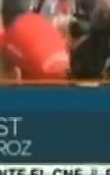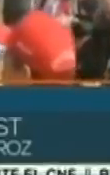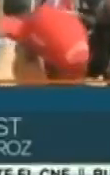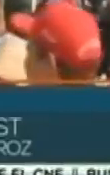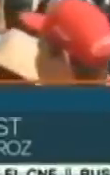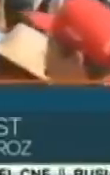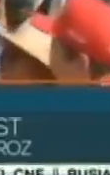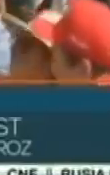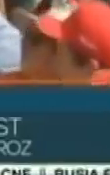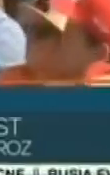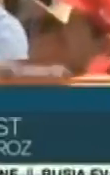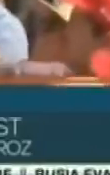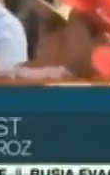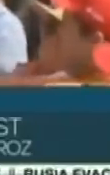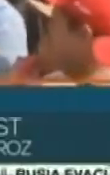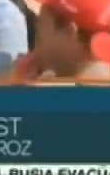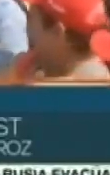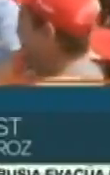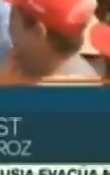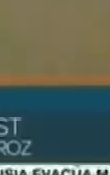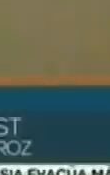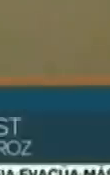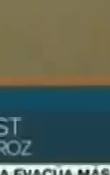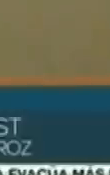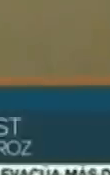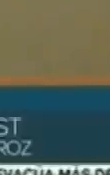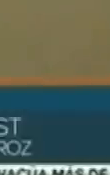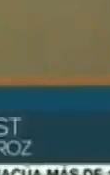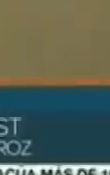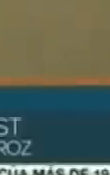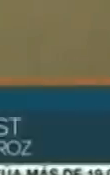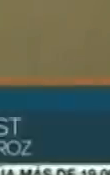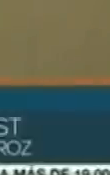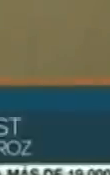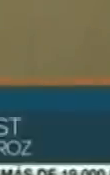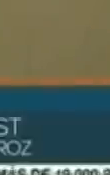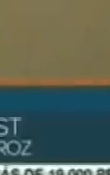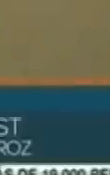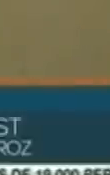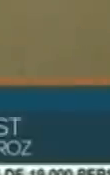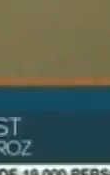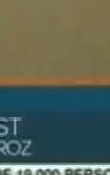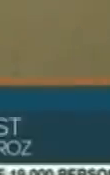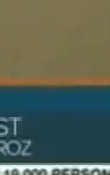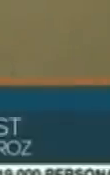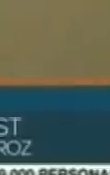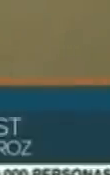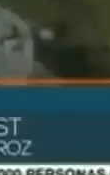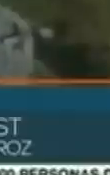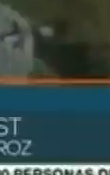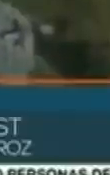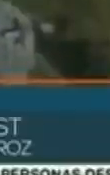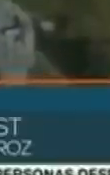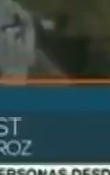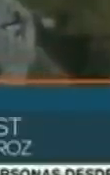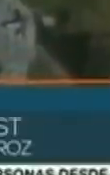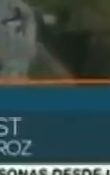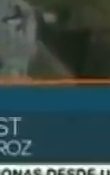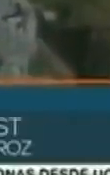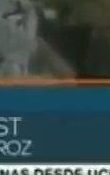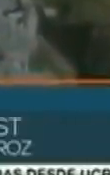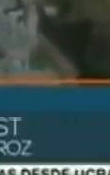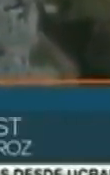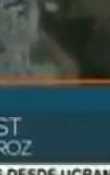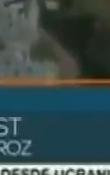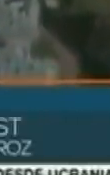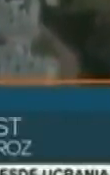orgánico de América Latina no concentra grandes extensiones territoriales en pocas manos. No depende de insumos de las multinacionales del agronegocio